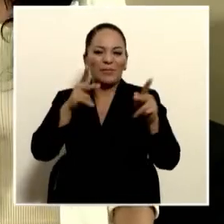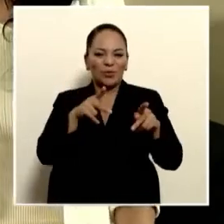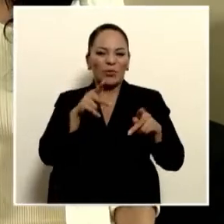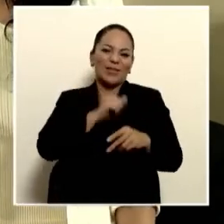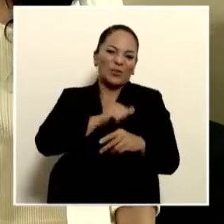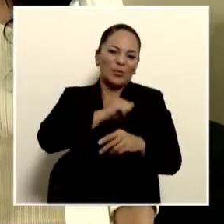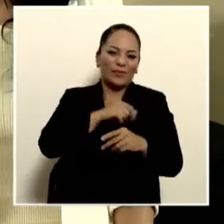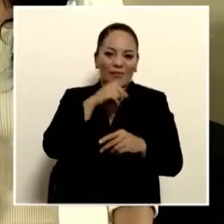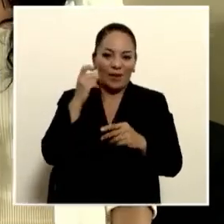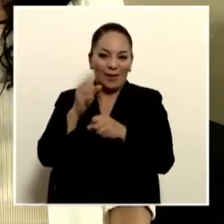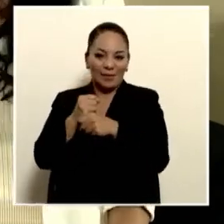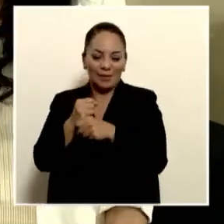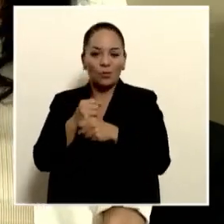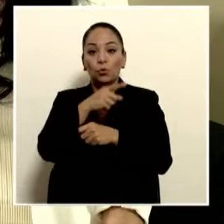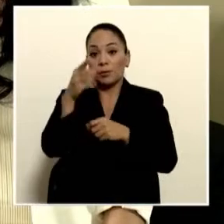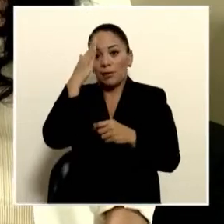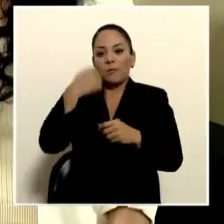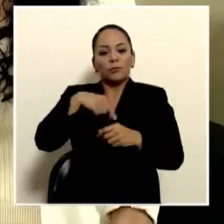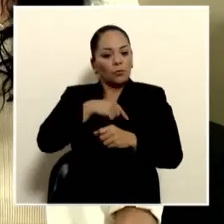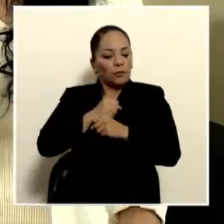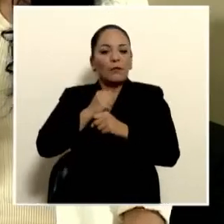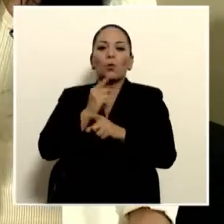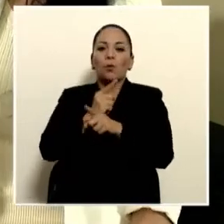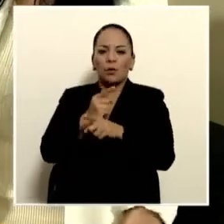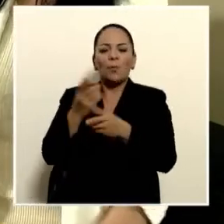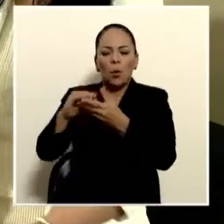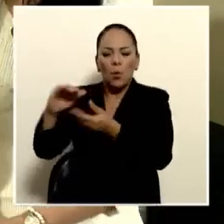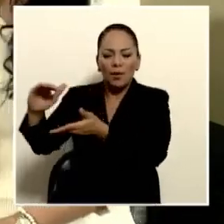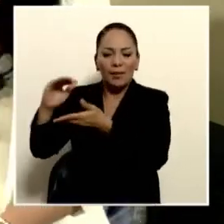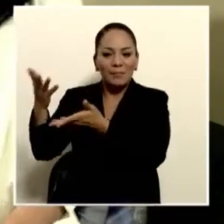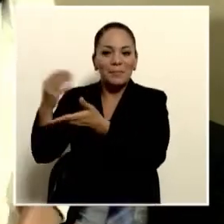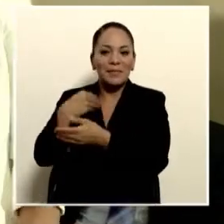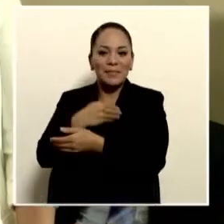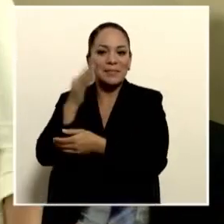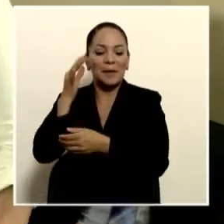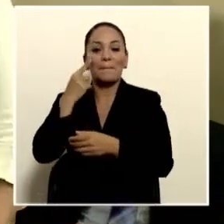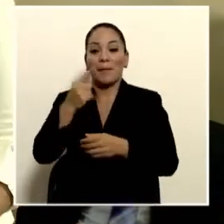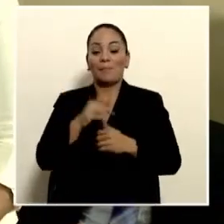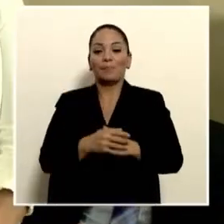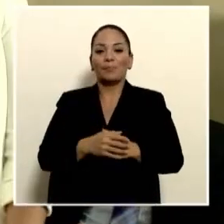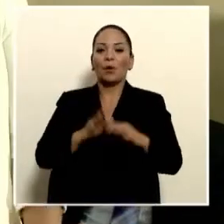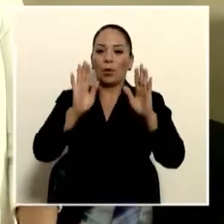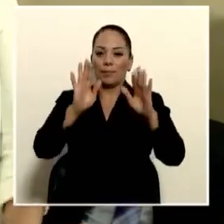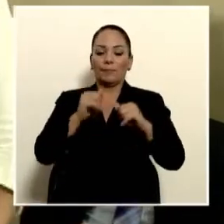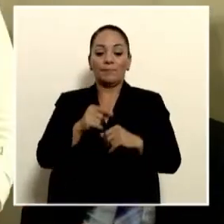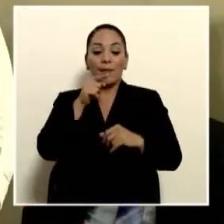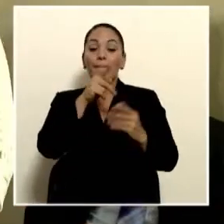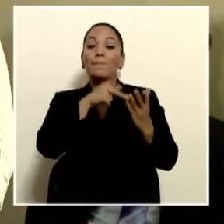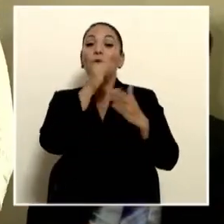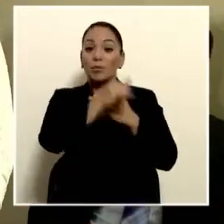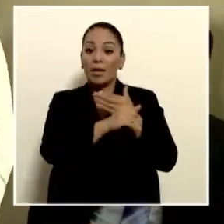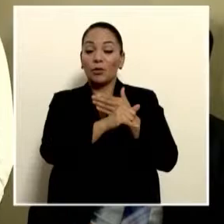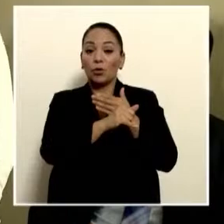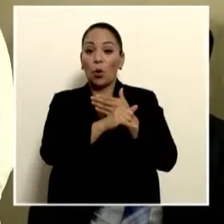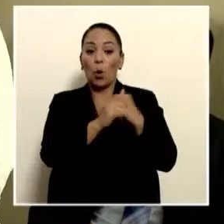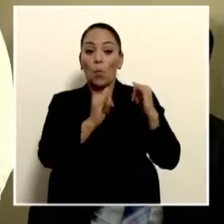saben, estamos tratando de hacer lo correcto. Cuente, ministra, por favor. Sí, que este proyecto de homologación lo han llevado varias veces a la Asamblea,